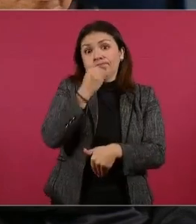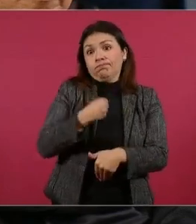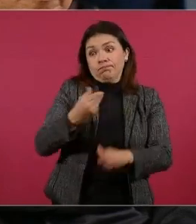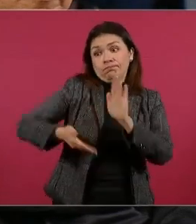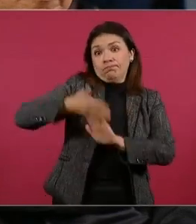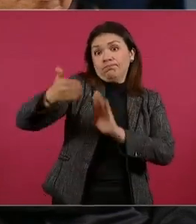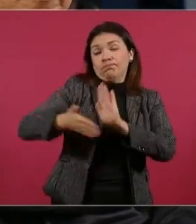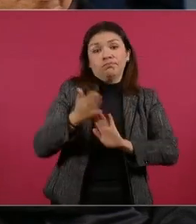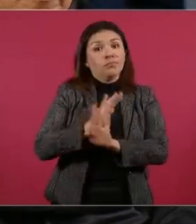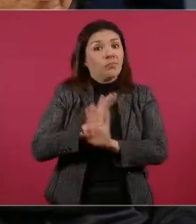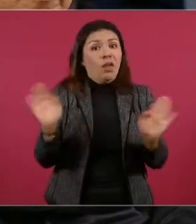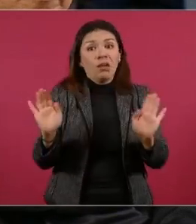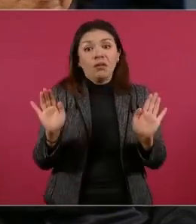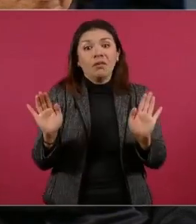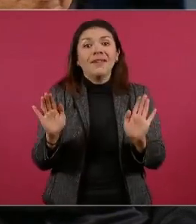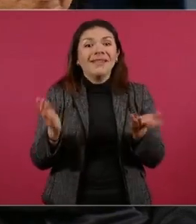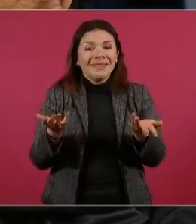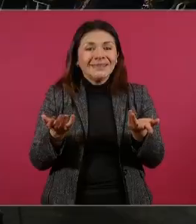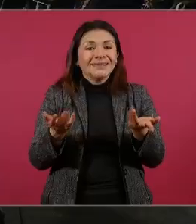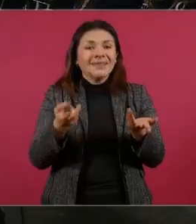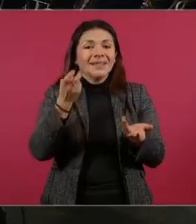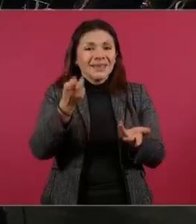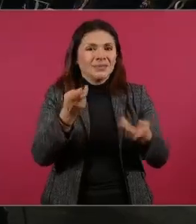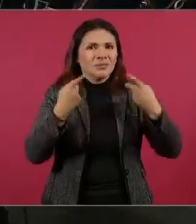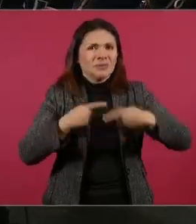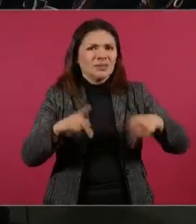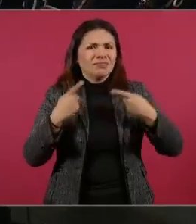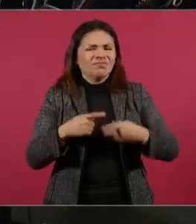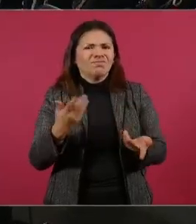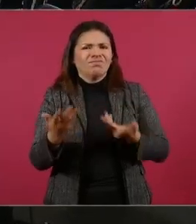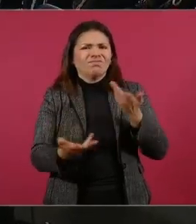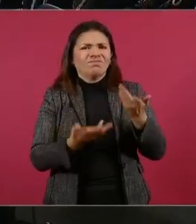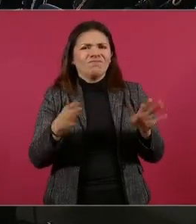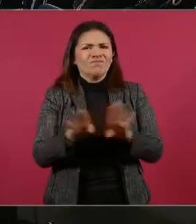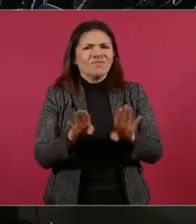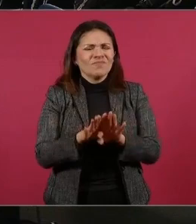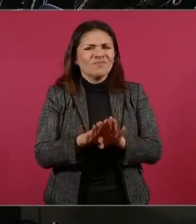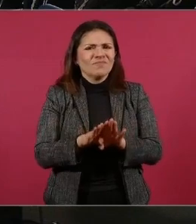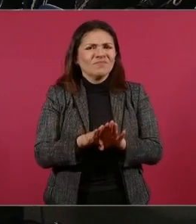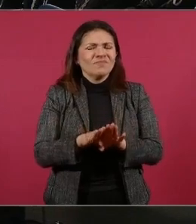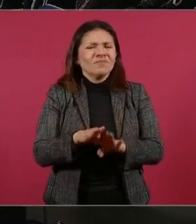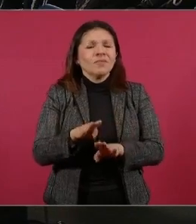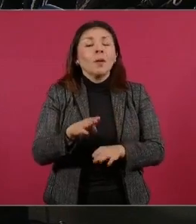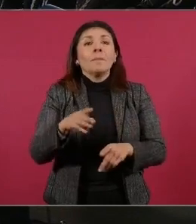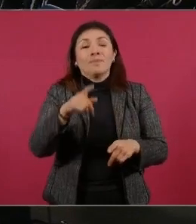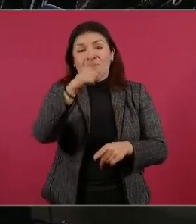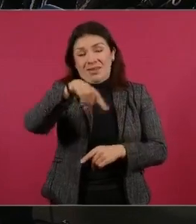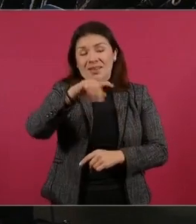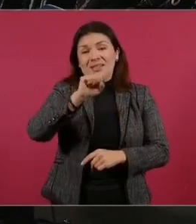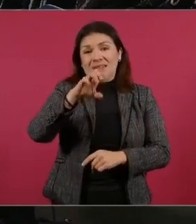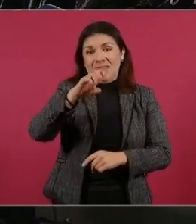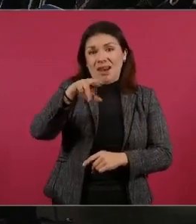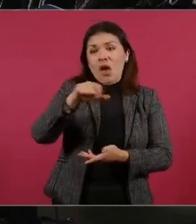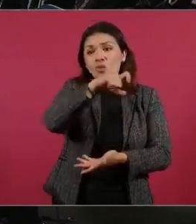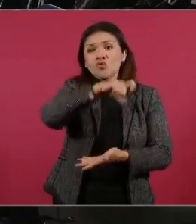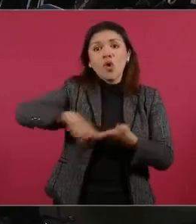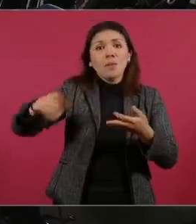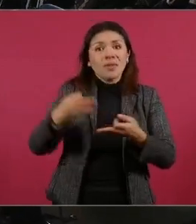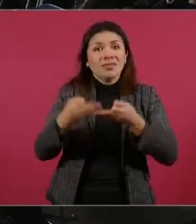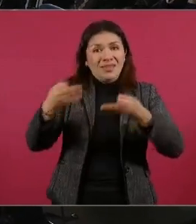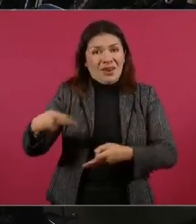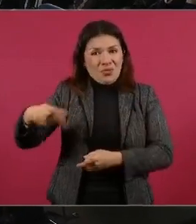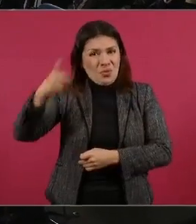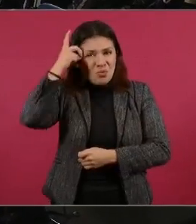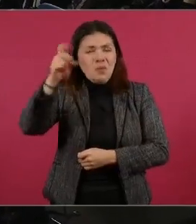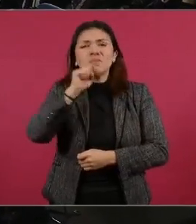cumplir a como de lugar entonces eh la gente pues está este les están comprando la tierra eh eso es algo que lo ha